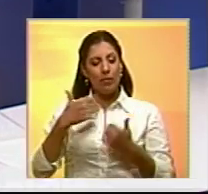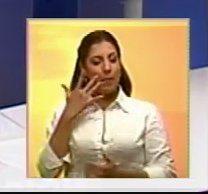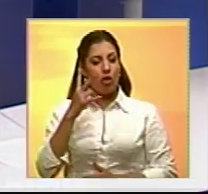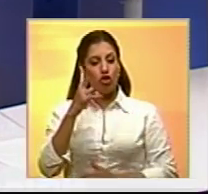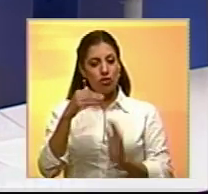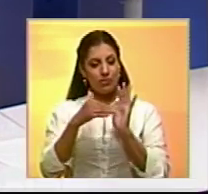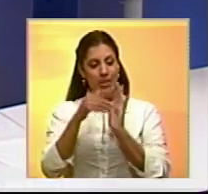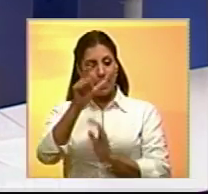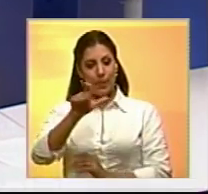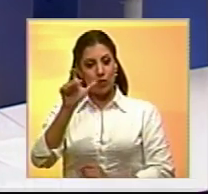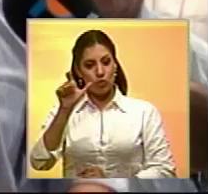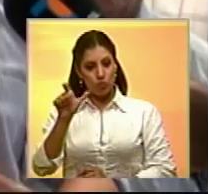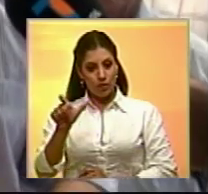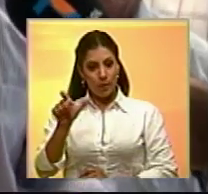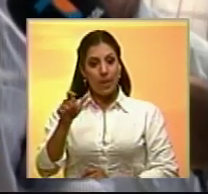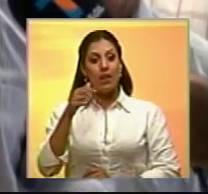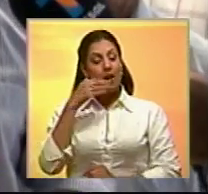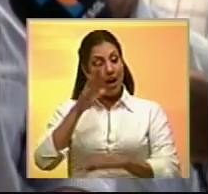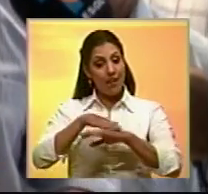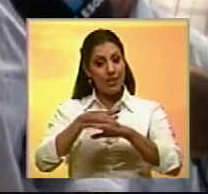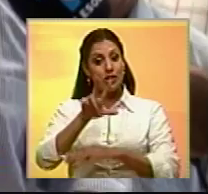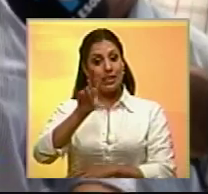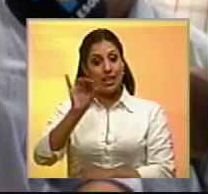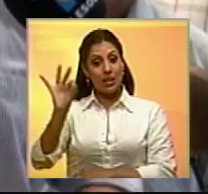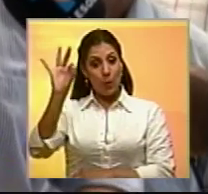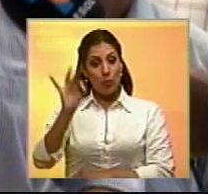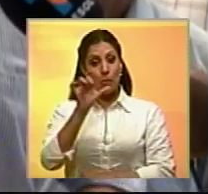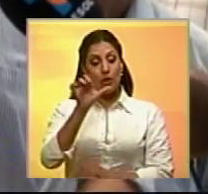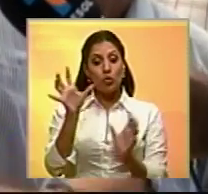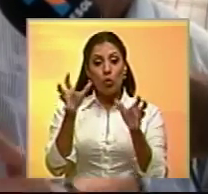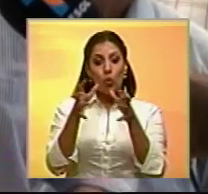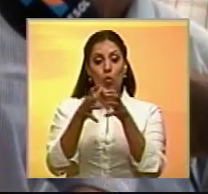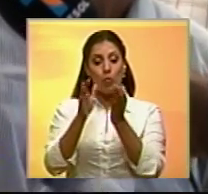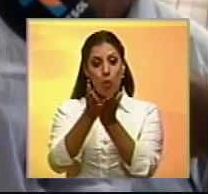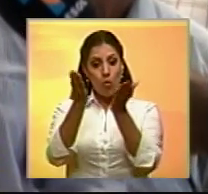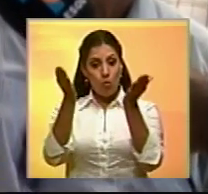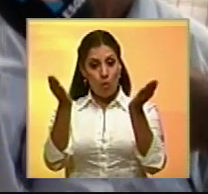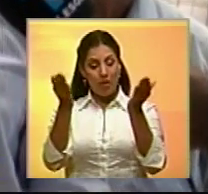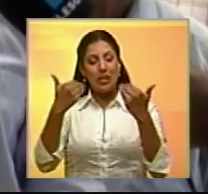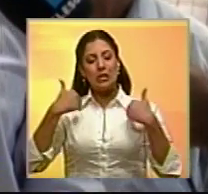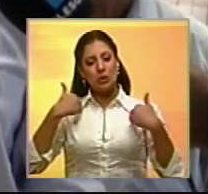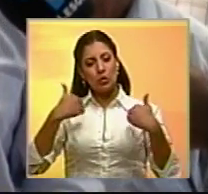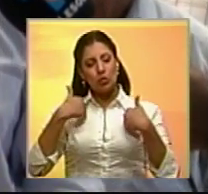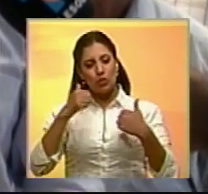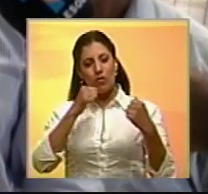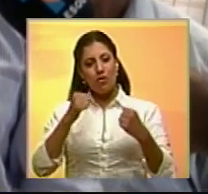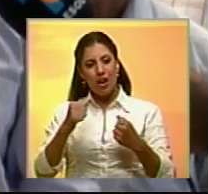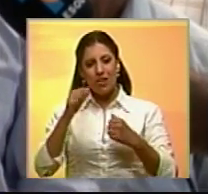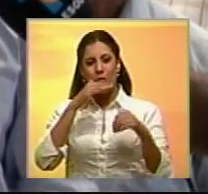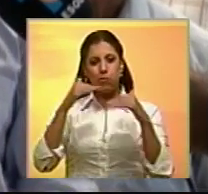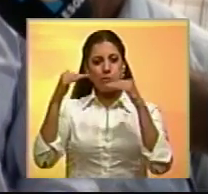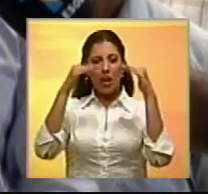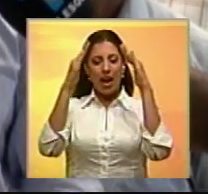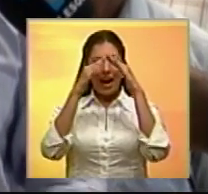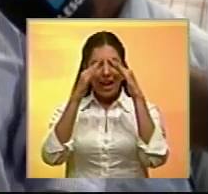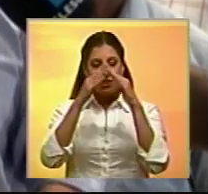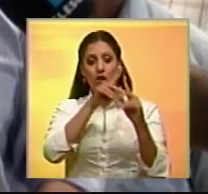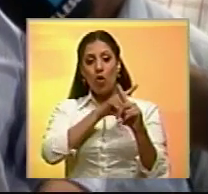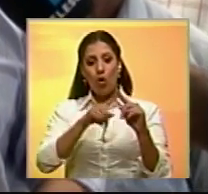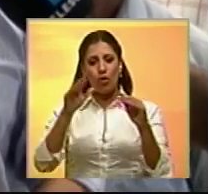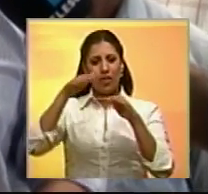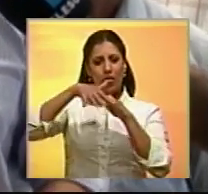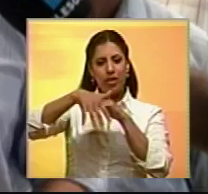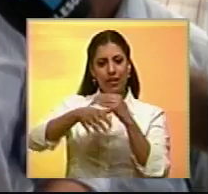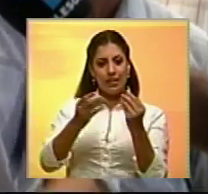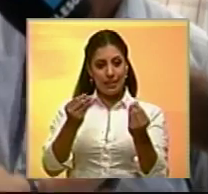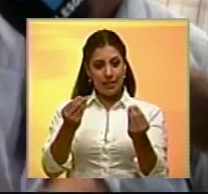de 2.000 personas. Manifestó que el 30% de los sectores de Cumaná se vieron afectados con anegaciones de viviendas y deslizamientos